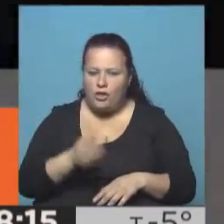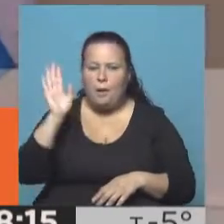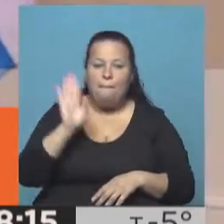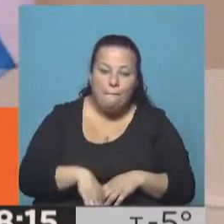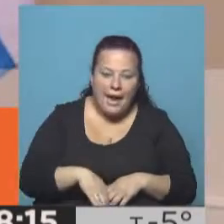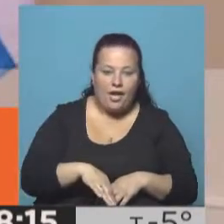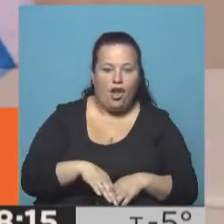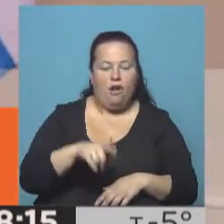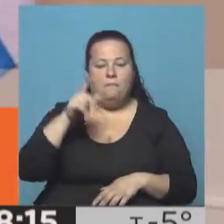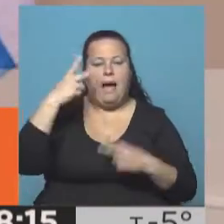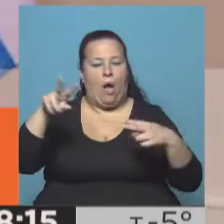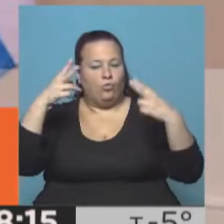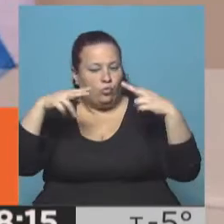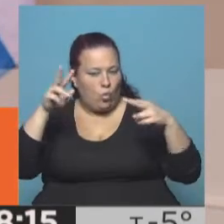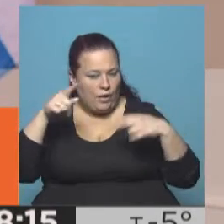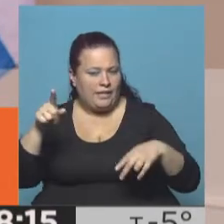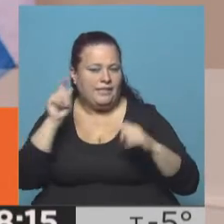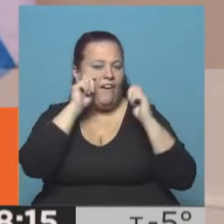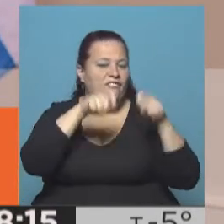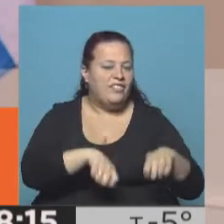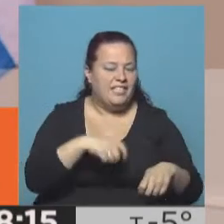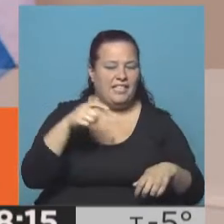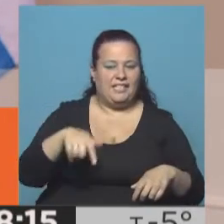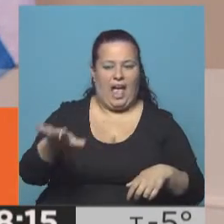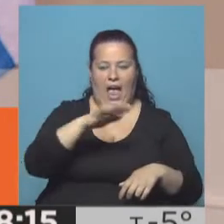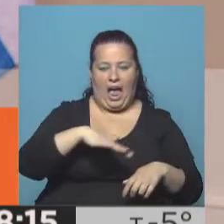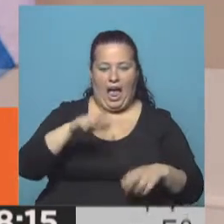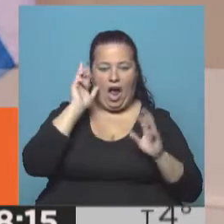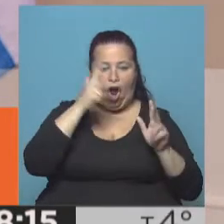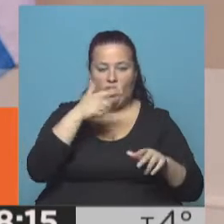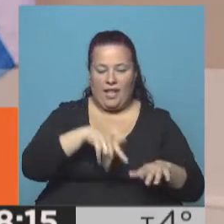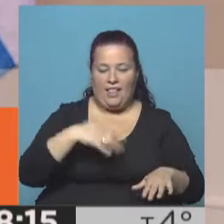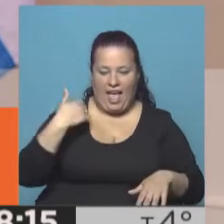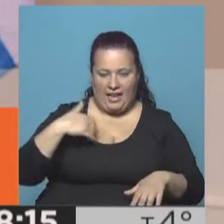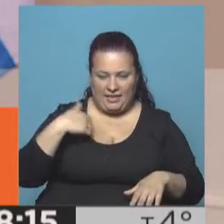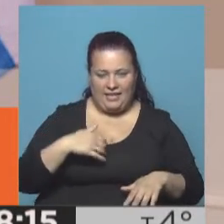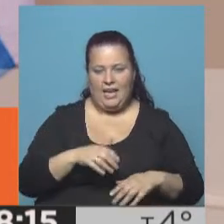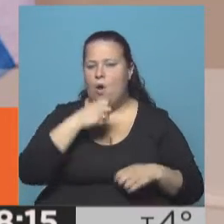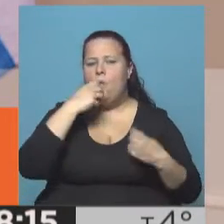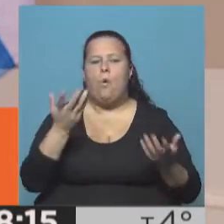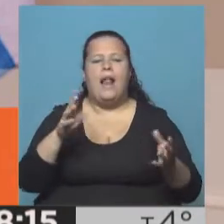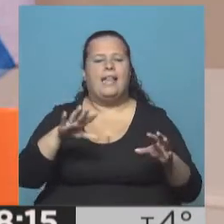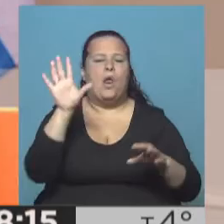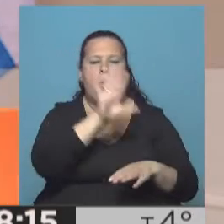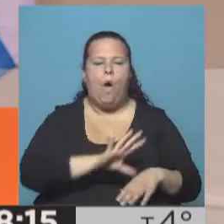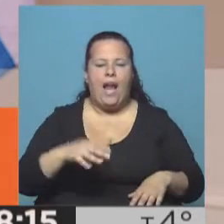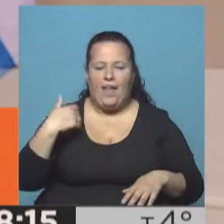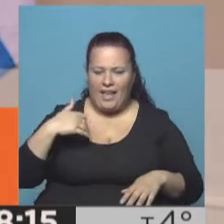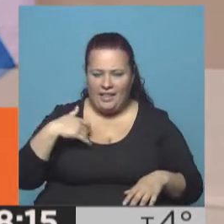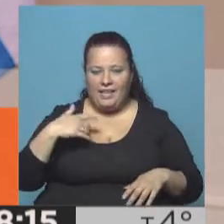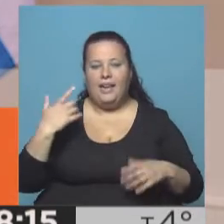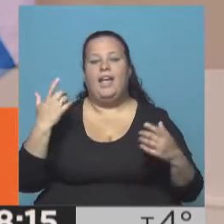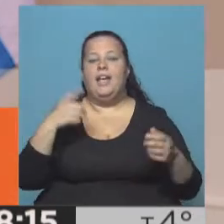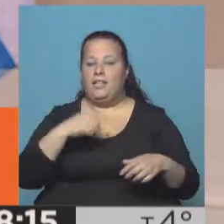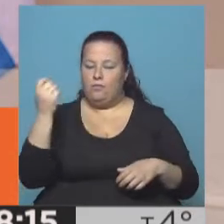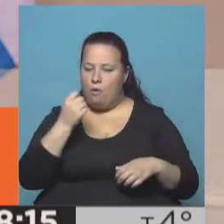menos para un turista visitar, alojarse en la Argentina, en cualquier rincón de la Argentina. El impacto